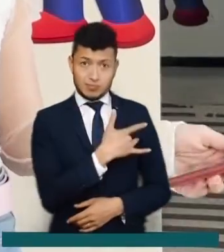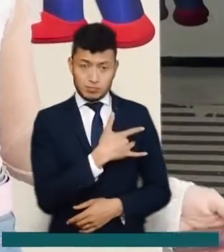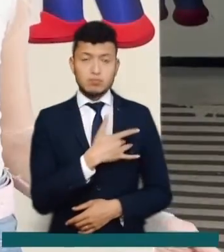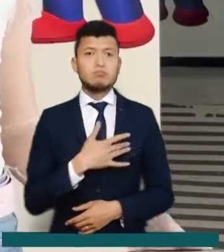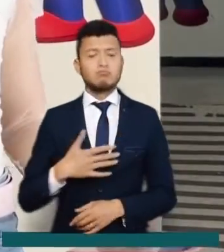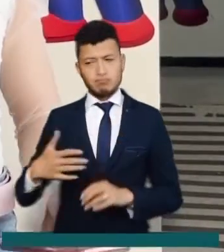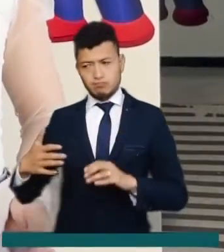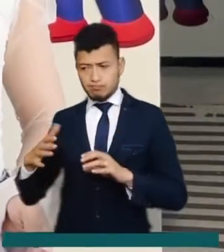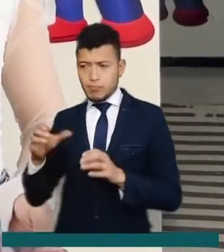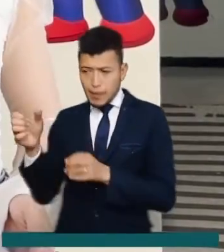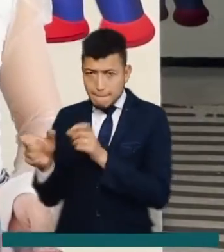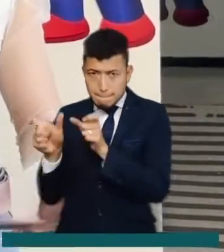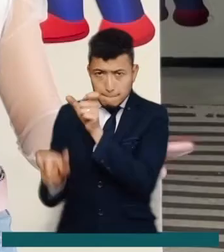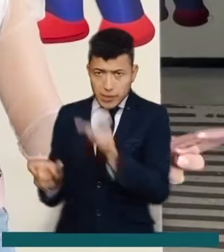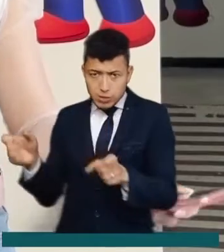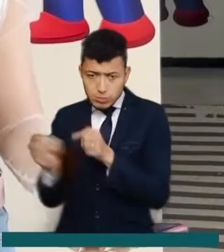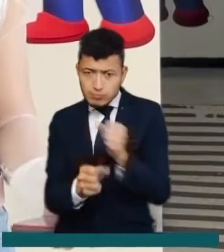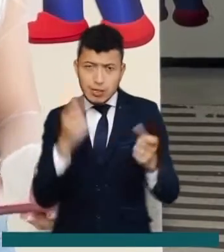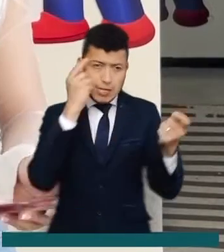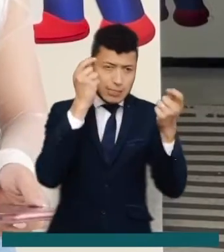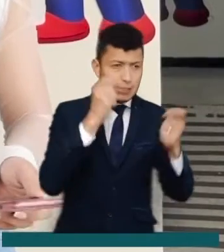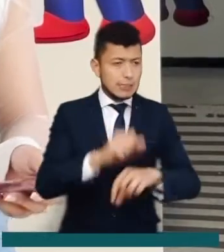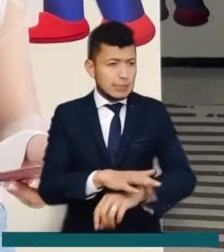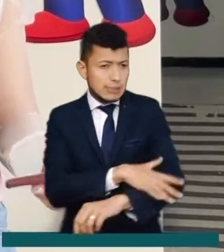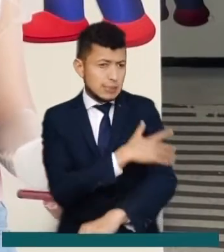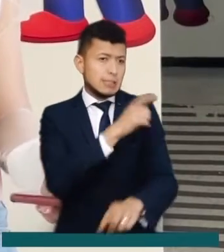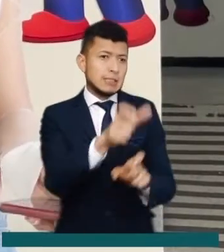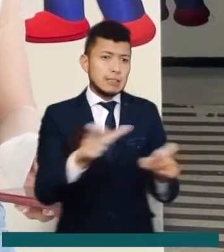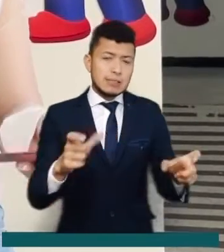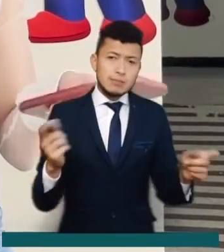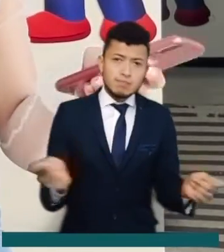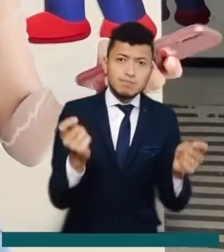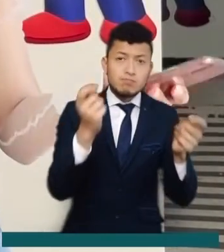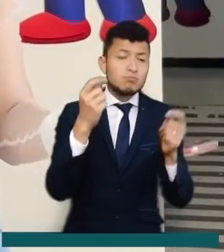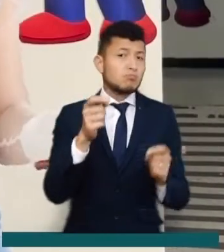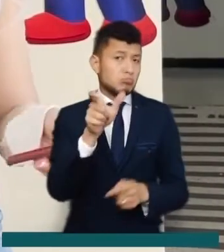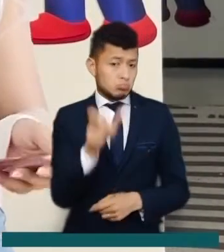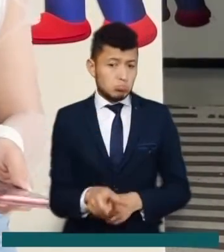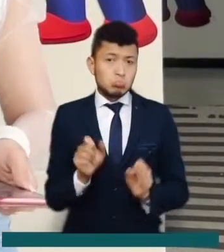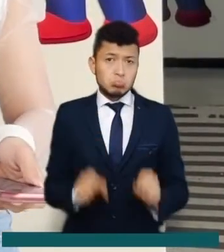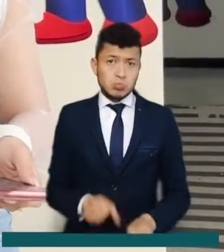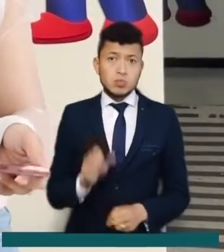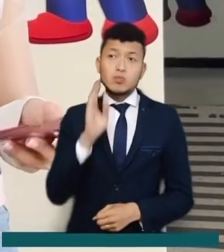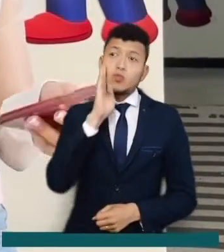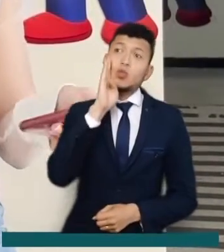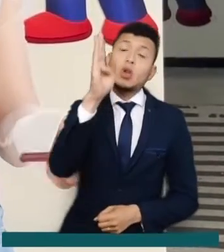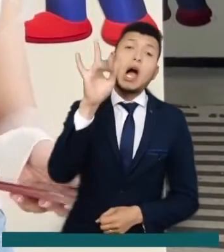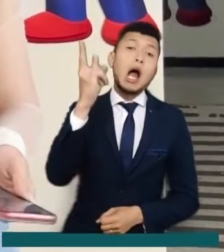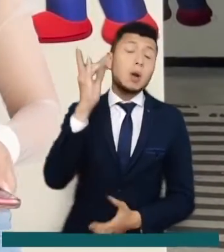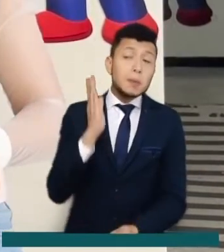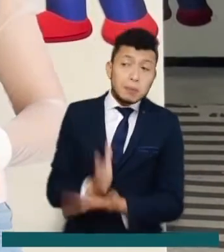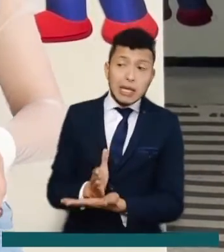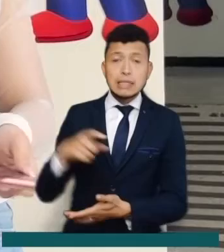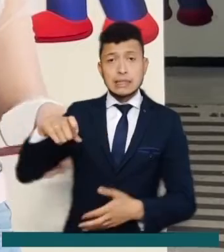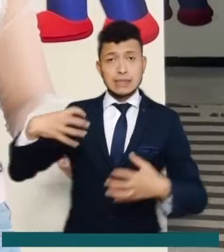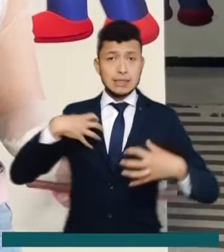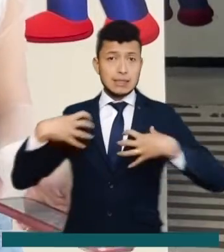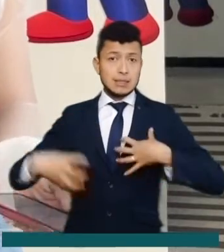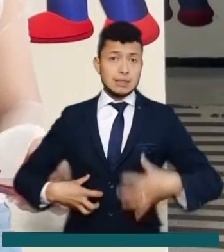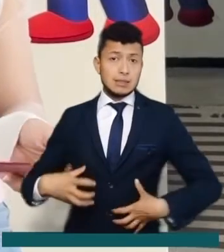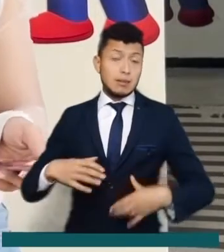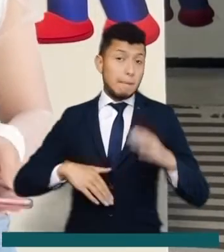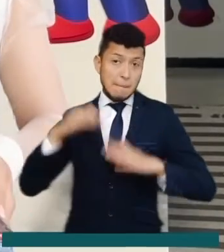desplegando personal y también estrategias para sensibilizar a la población, pues cualquier persona a futuro puede necesitar un órgano